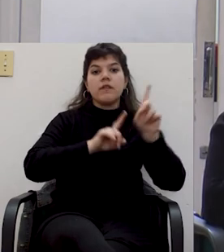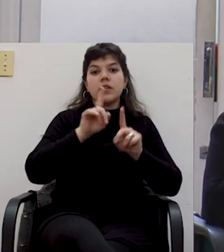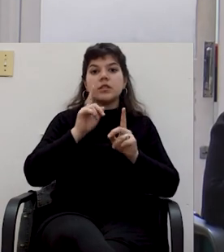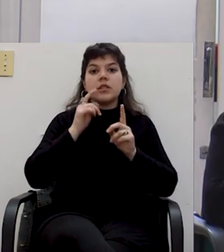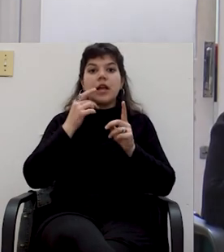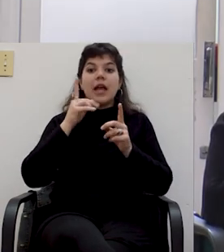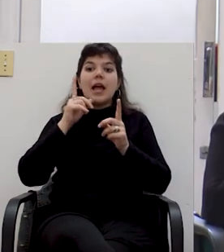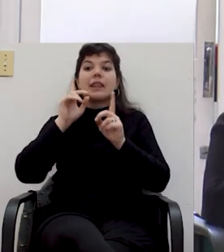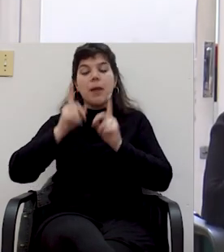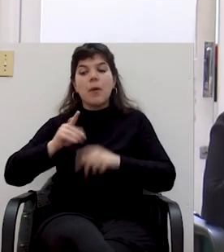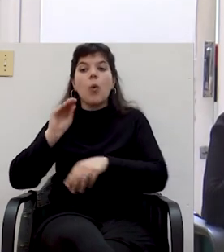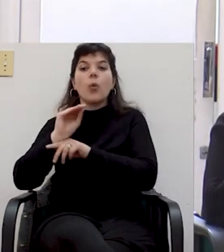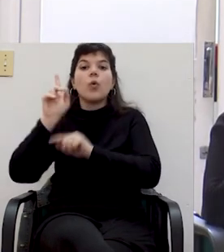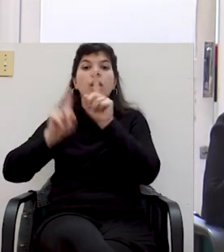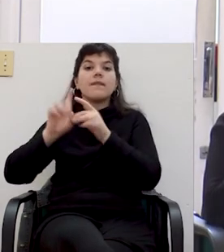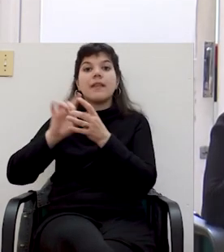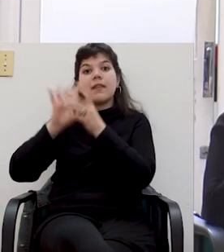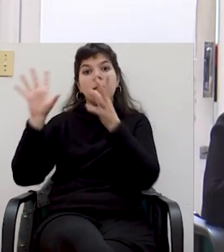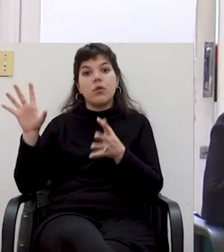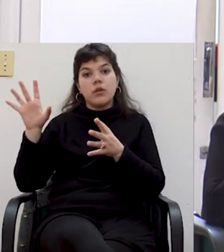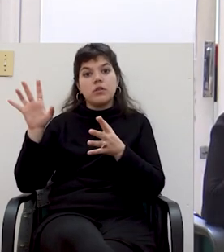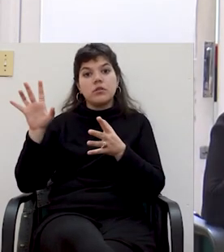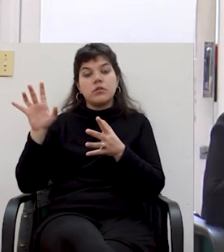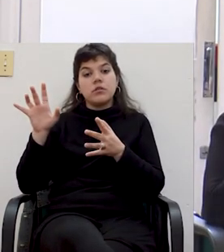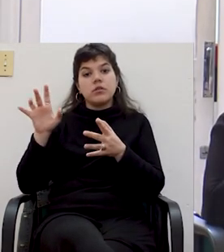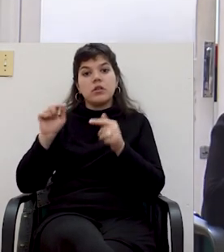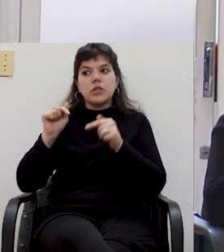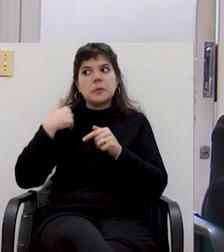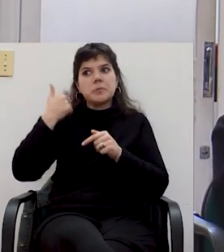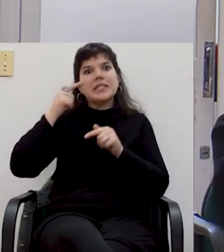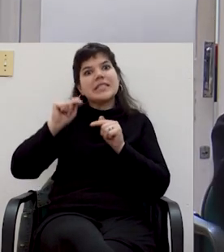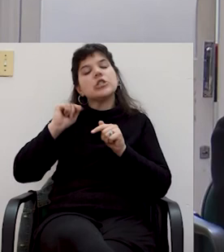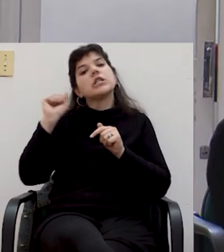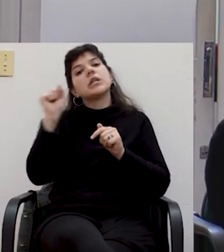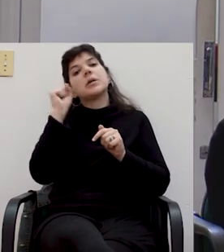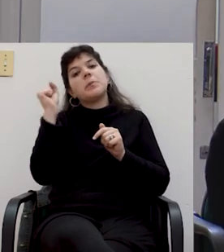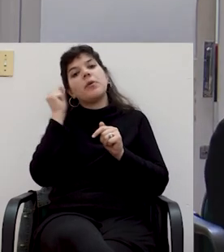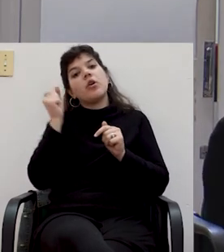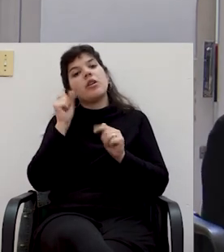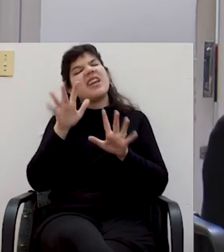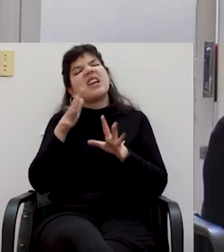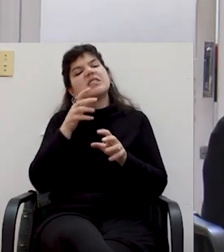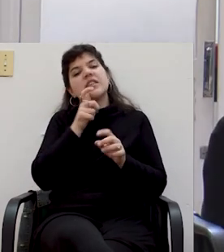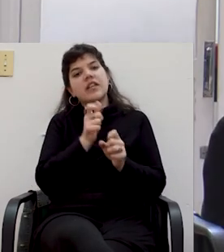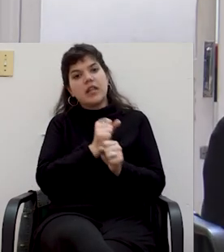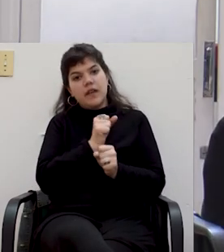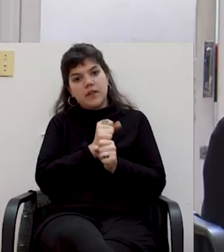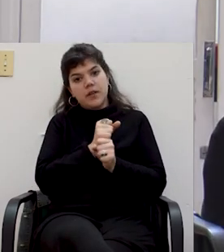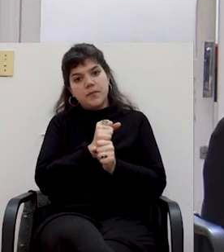universitaria democrática. Me parece que es algo importante en lo que trabajar. Y